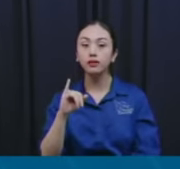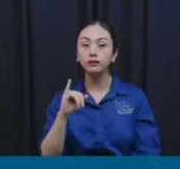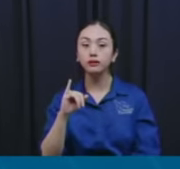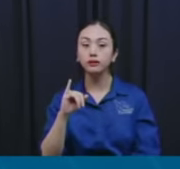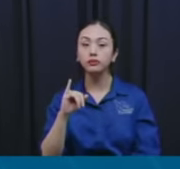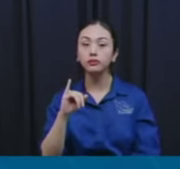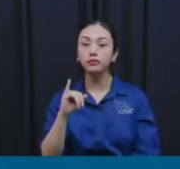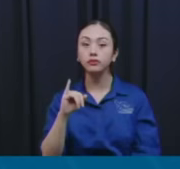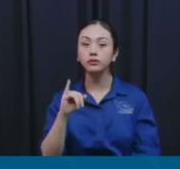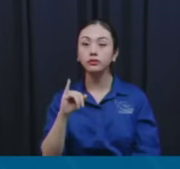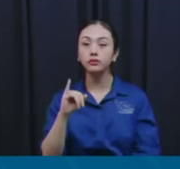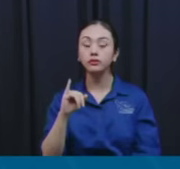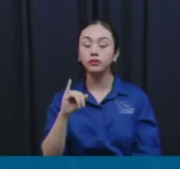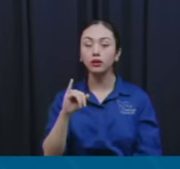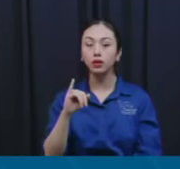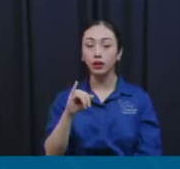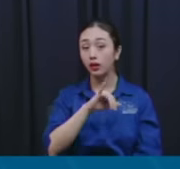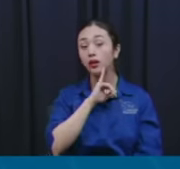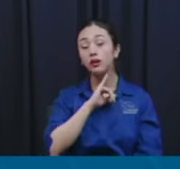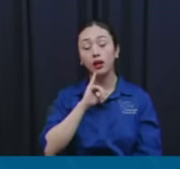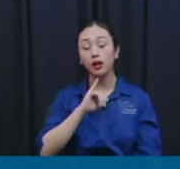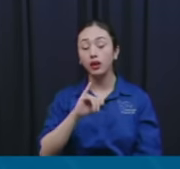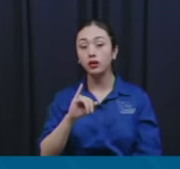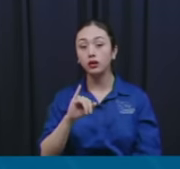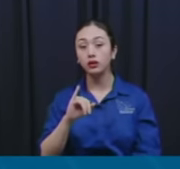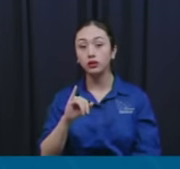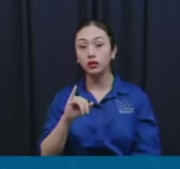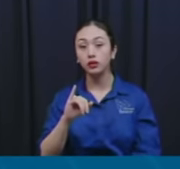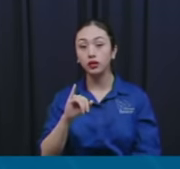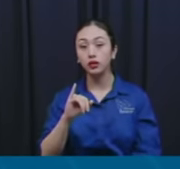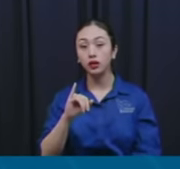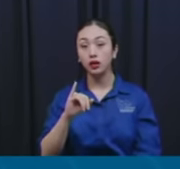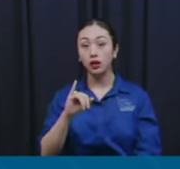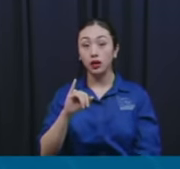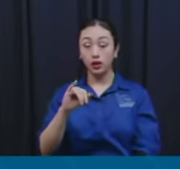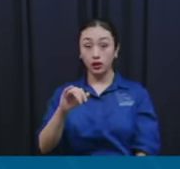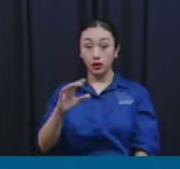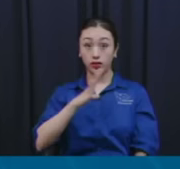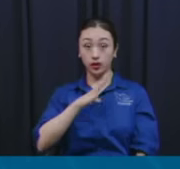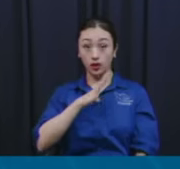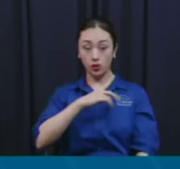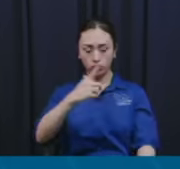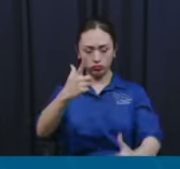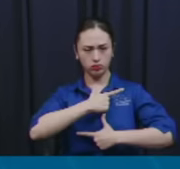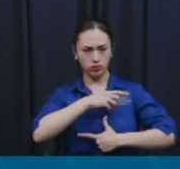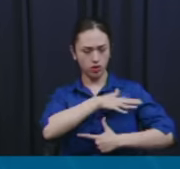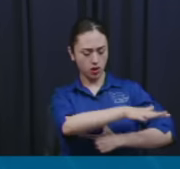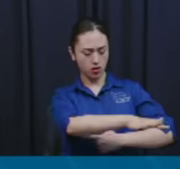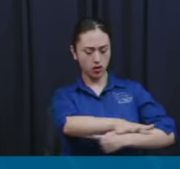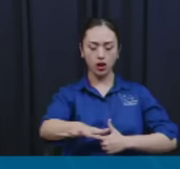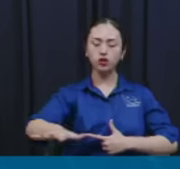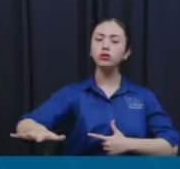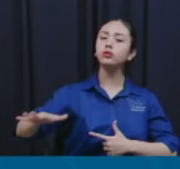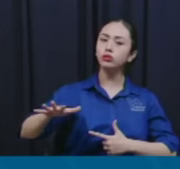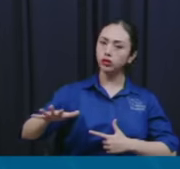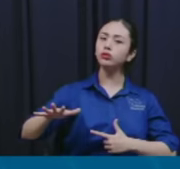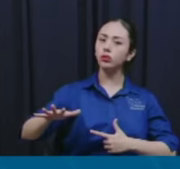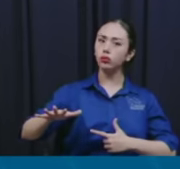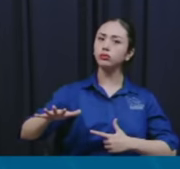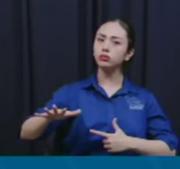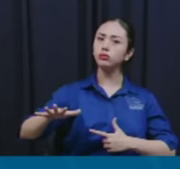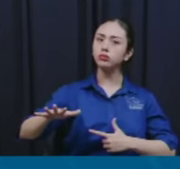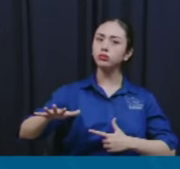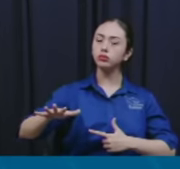sabe que Israel tiene una gran fama en muchas cosas y dentro de ello su ejército y y su agencia de inteligencia que se llama